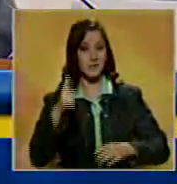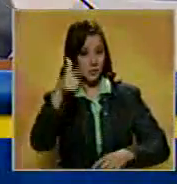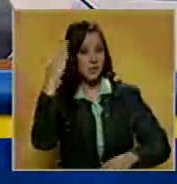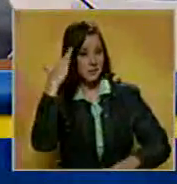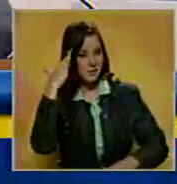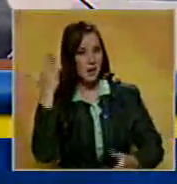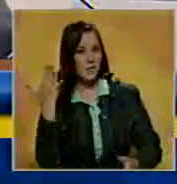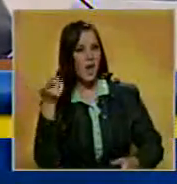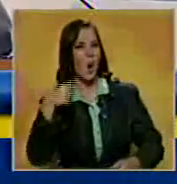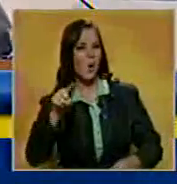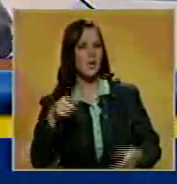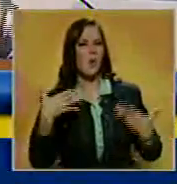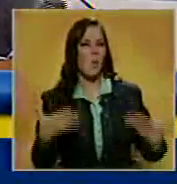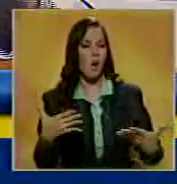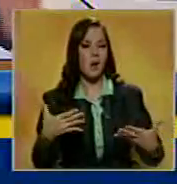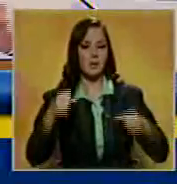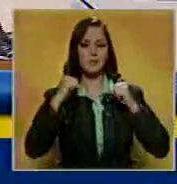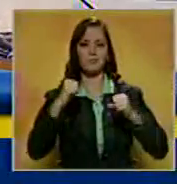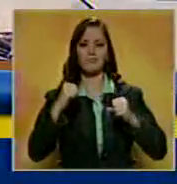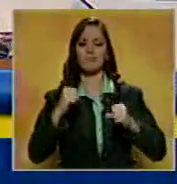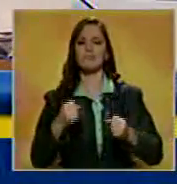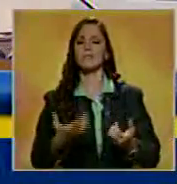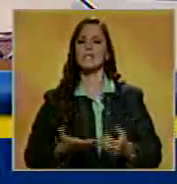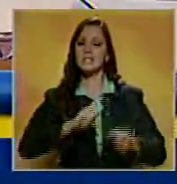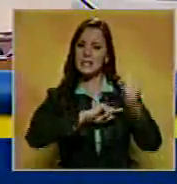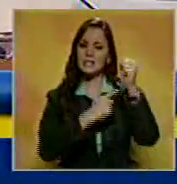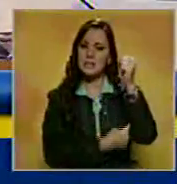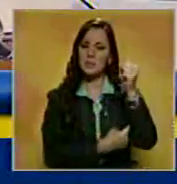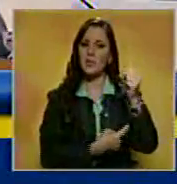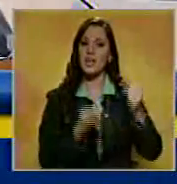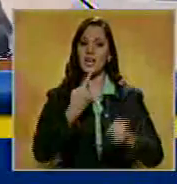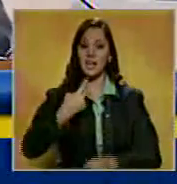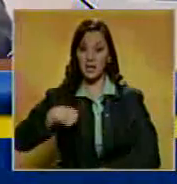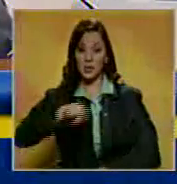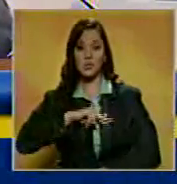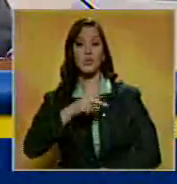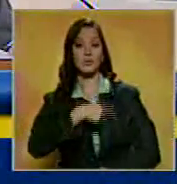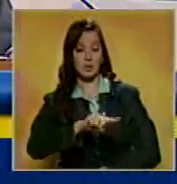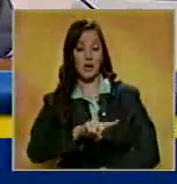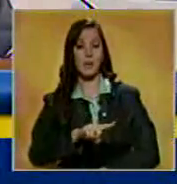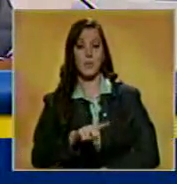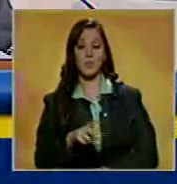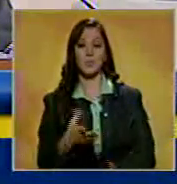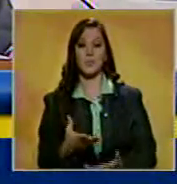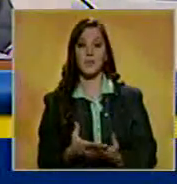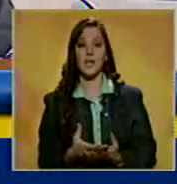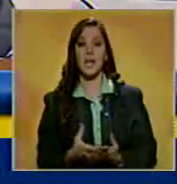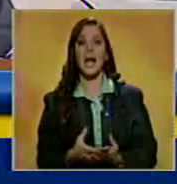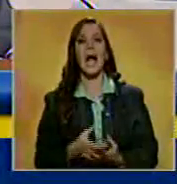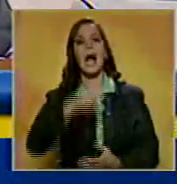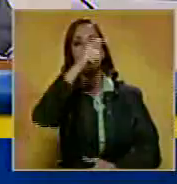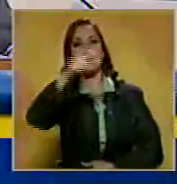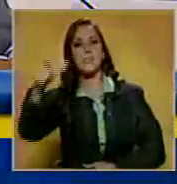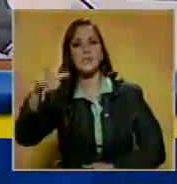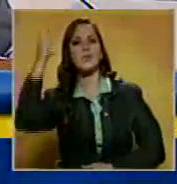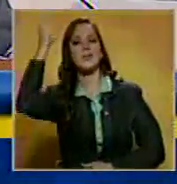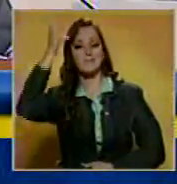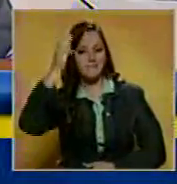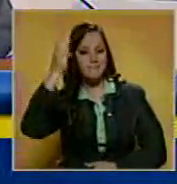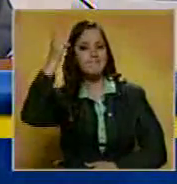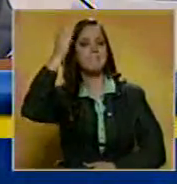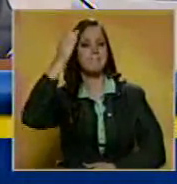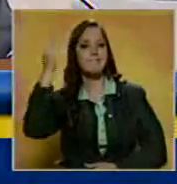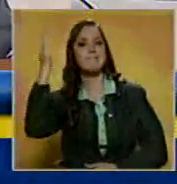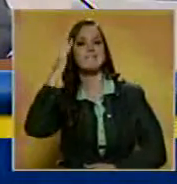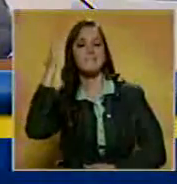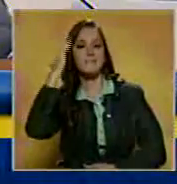¿Cuál otra fortaleza, inmensa fortaleza tenemos nosotros y que hemos recuperado? La conciencia patria, la conciencia